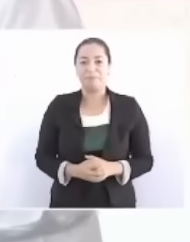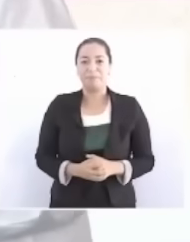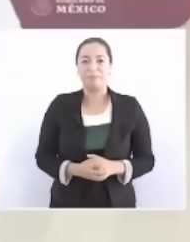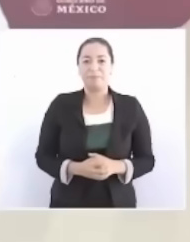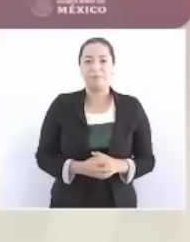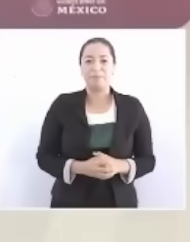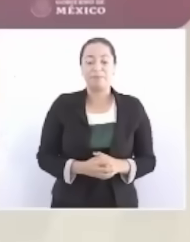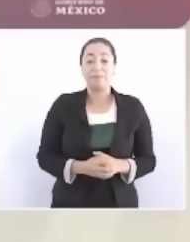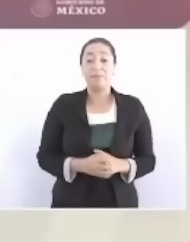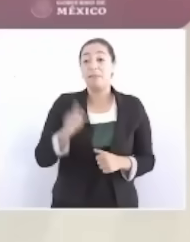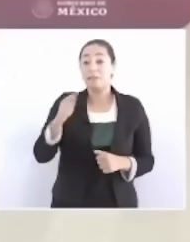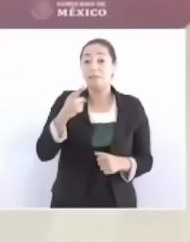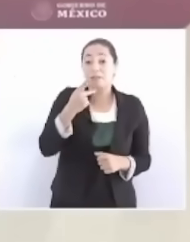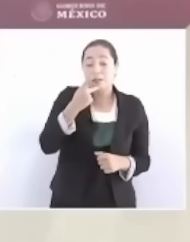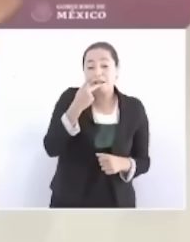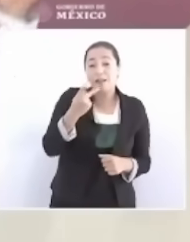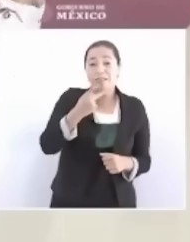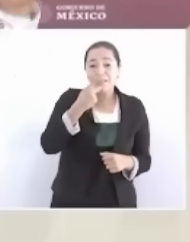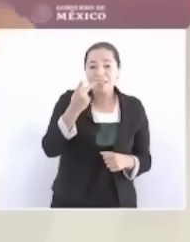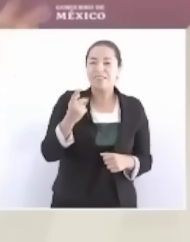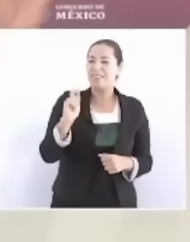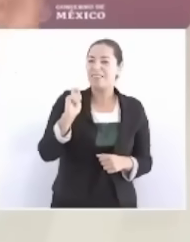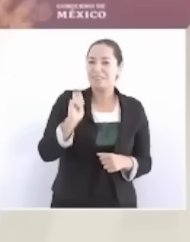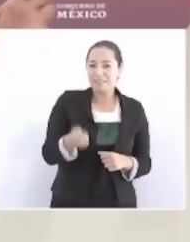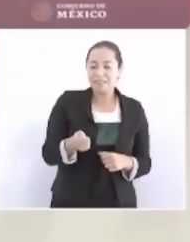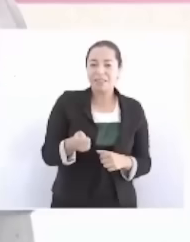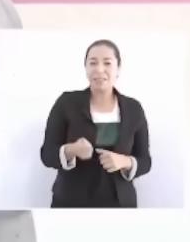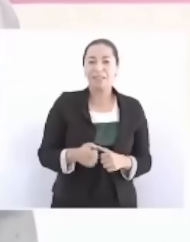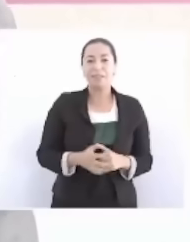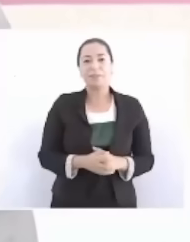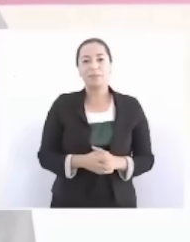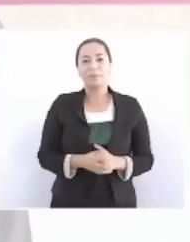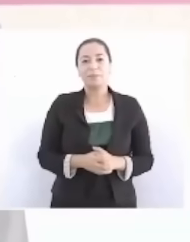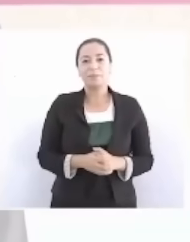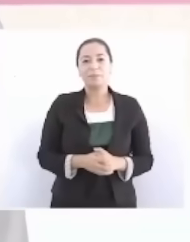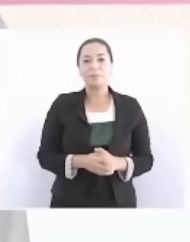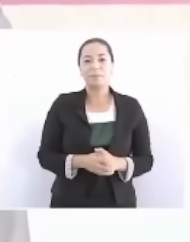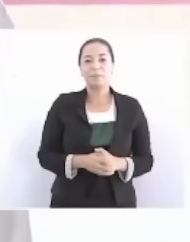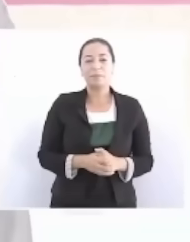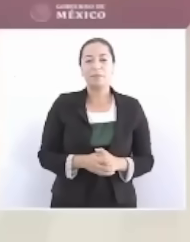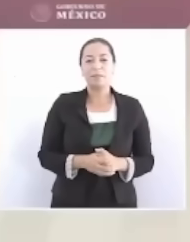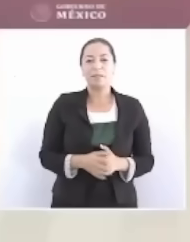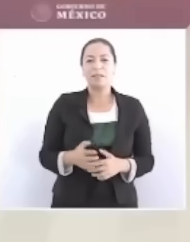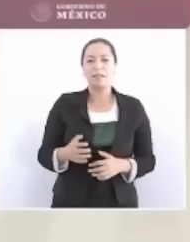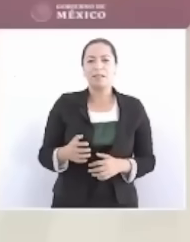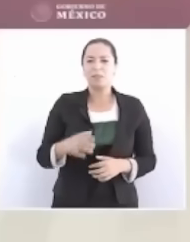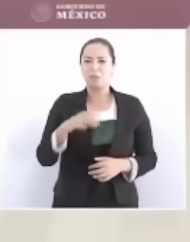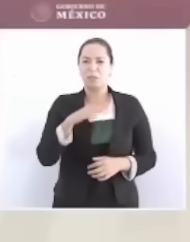está hablando de que este hubo